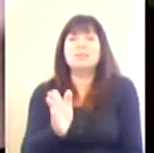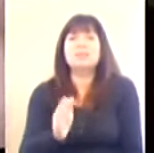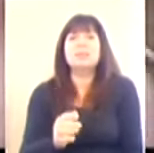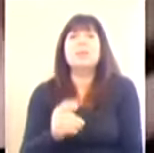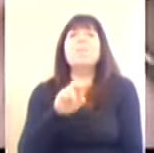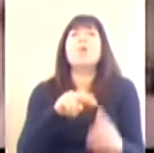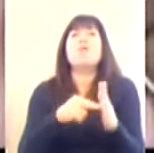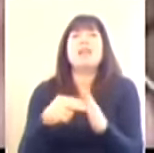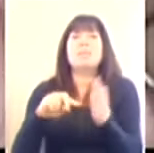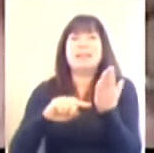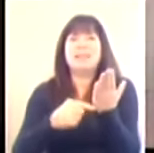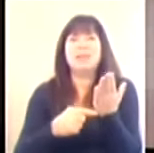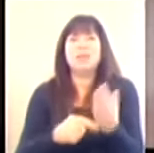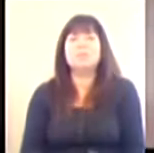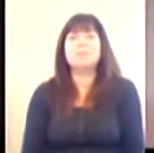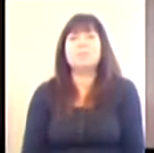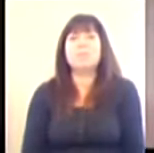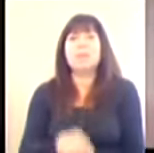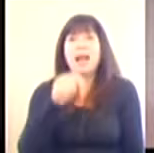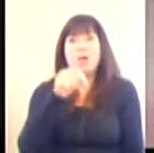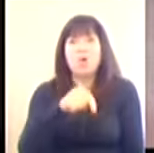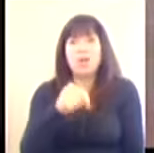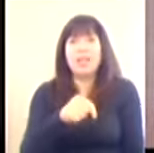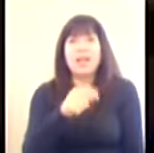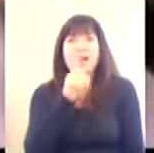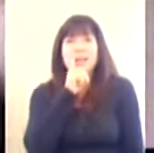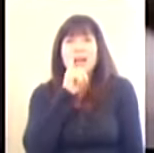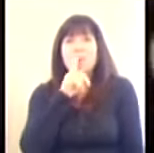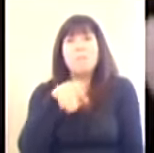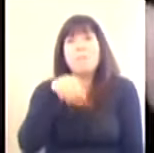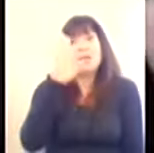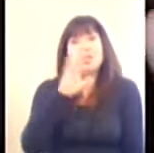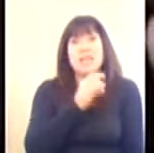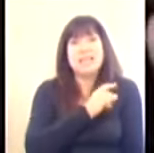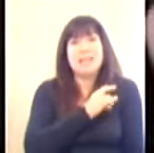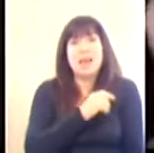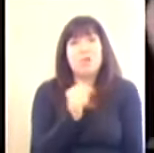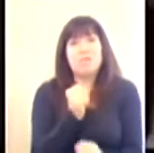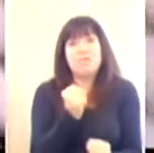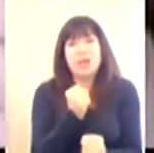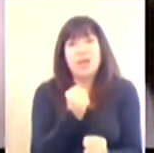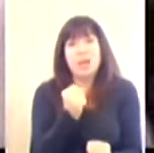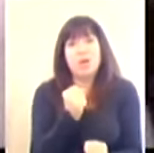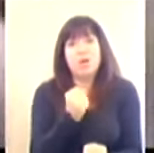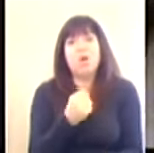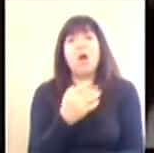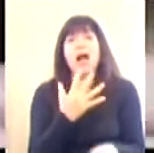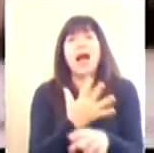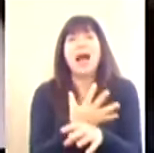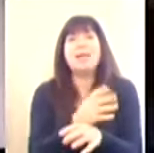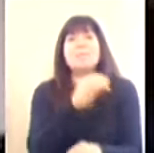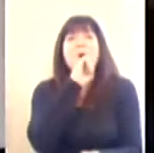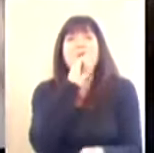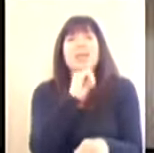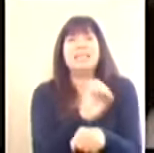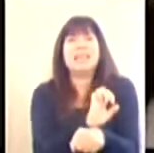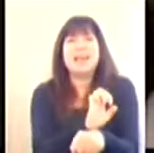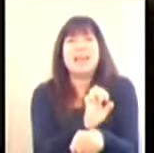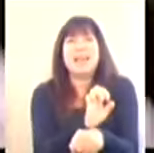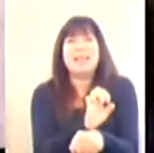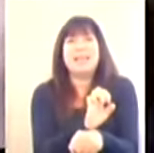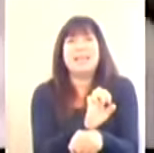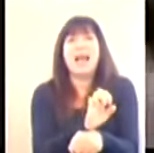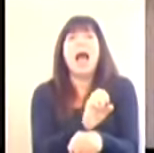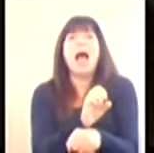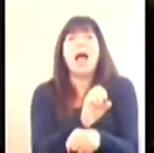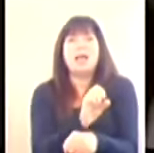Ya, perfecto. Entonces, en el fondo, hoy día tenemos que la mayoría de chilenos están pasando frío, hay una pobreza energética a nivel